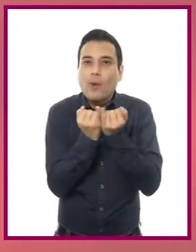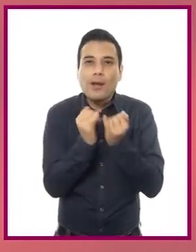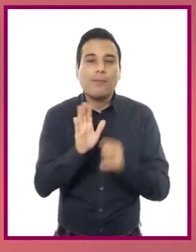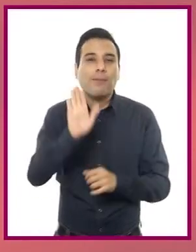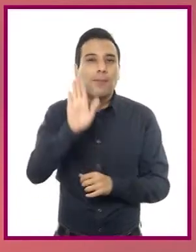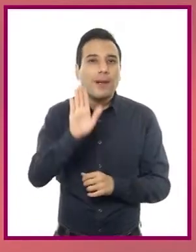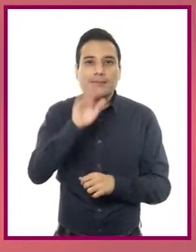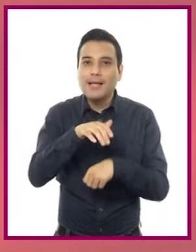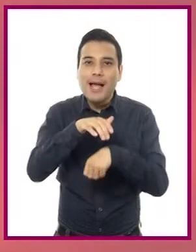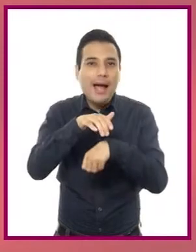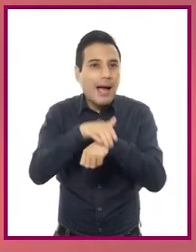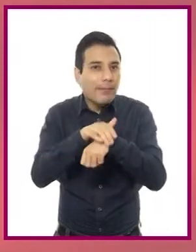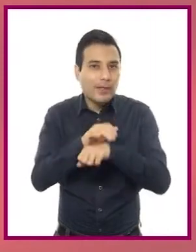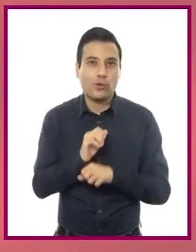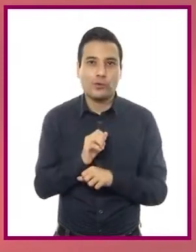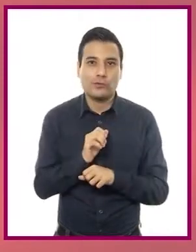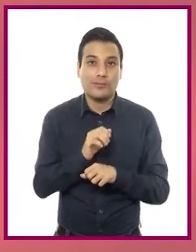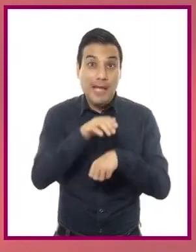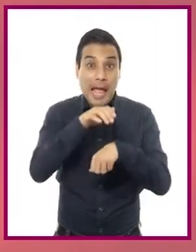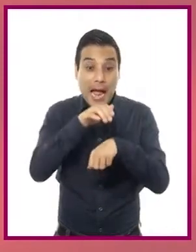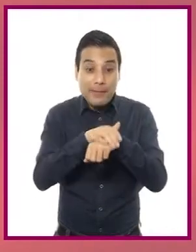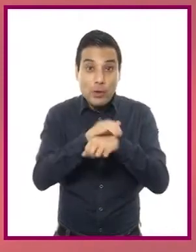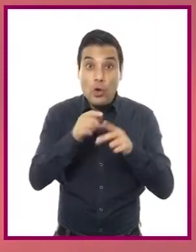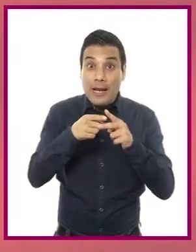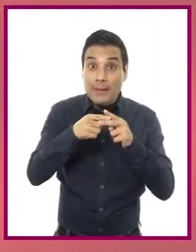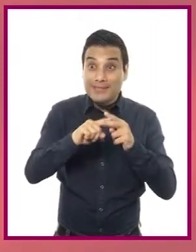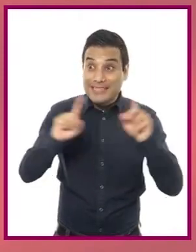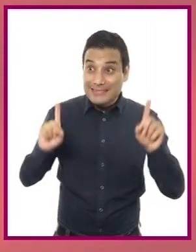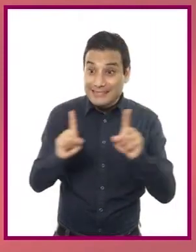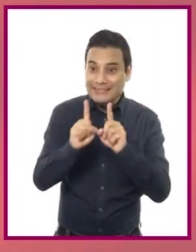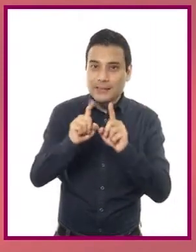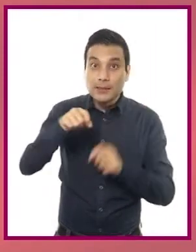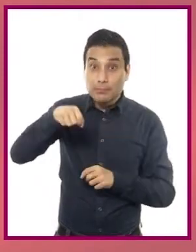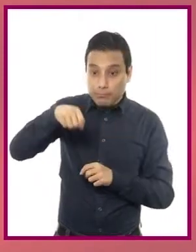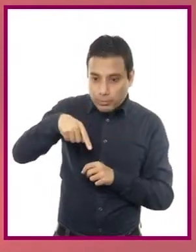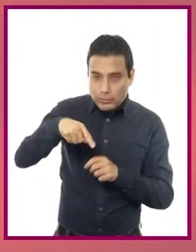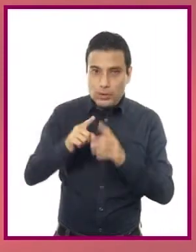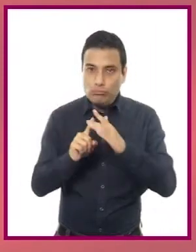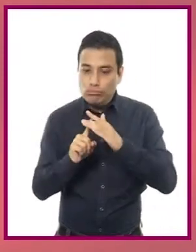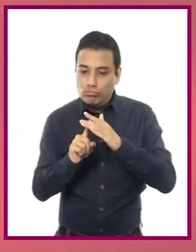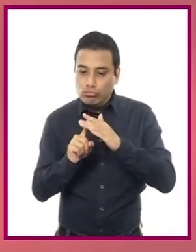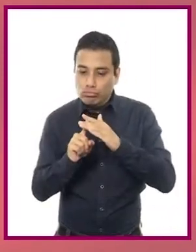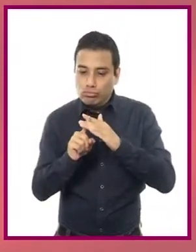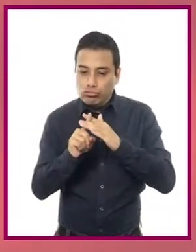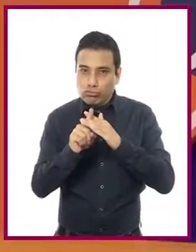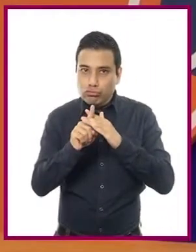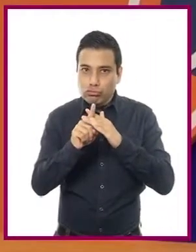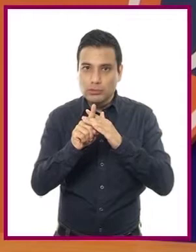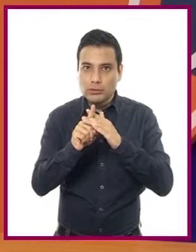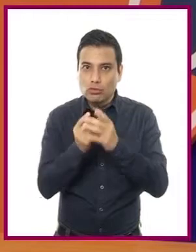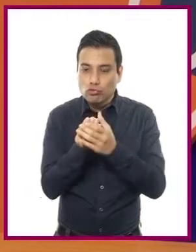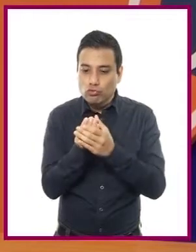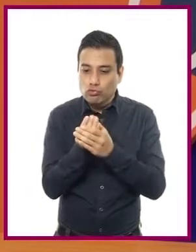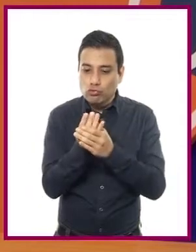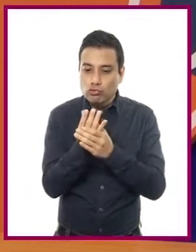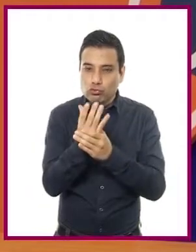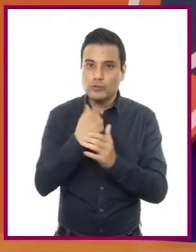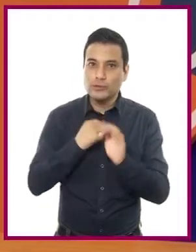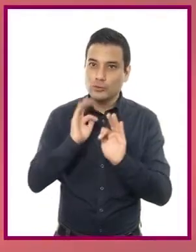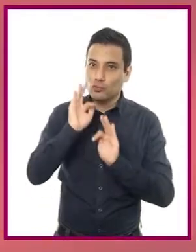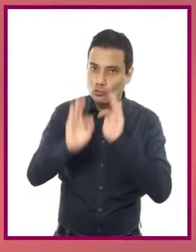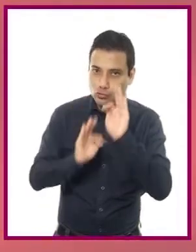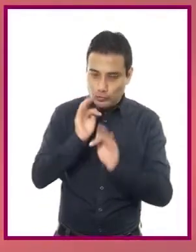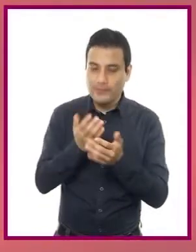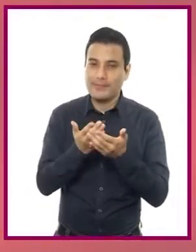proceso. Debemos sembrarla, cultivarla, cuidarla, mantenerla con vida. Ahora te toca a